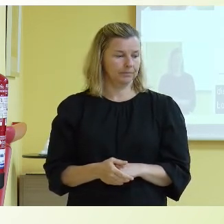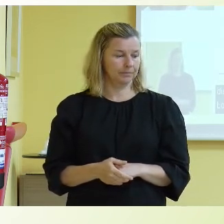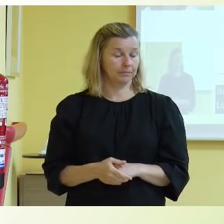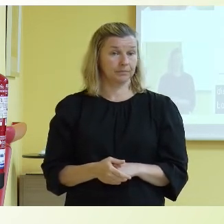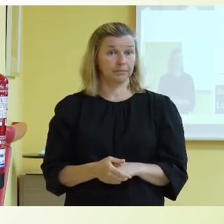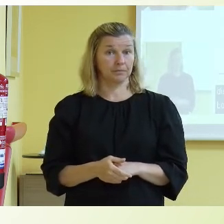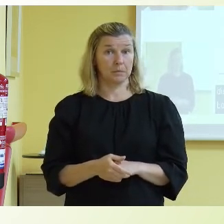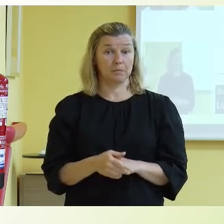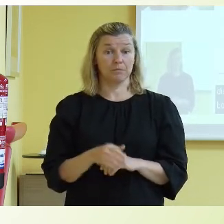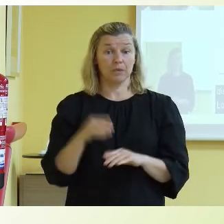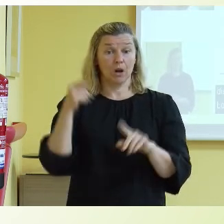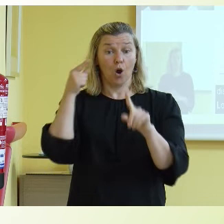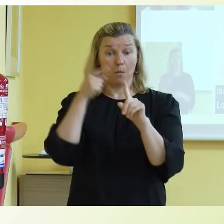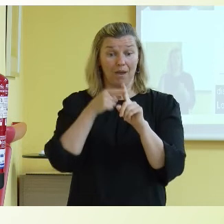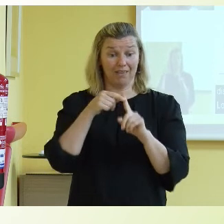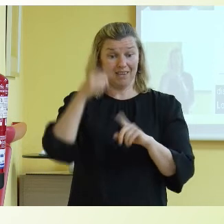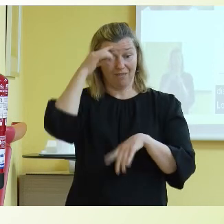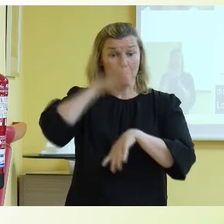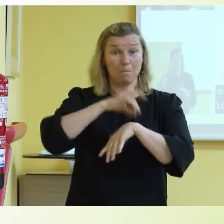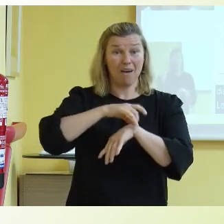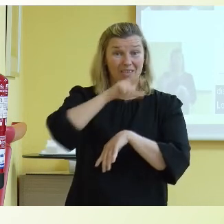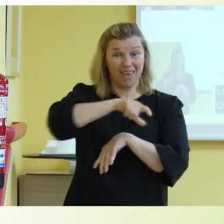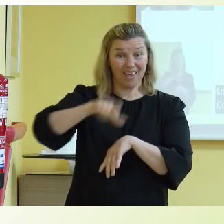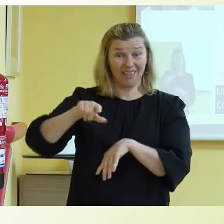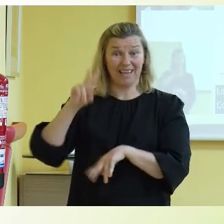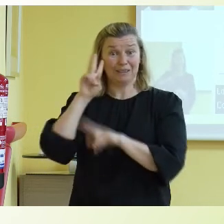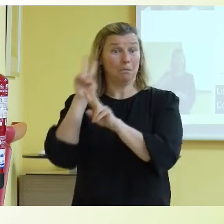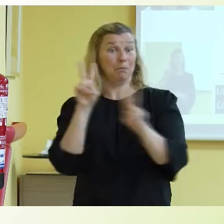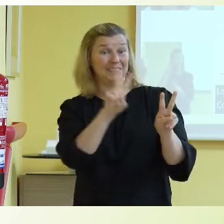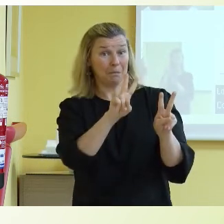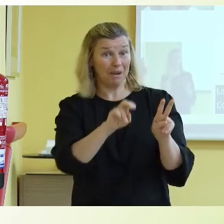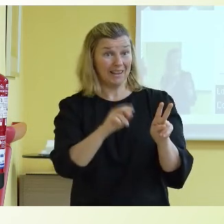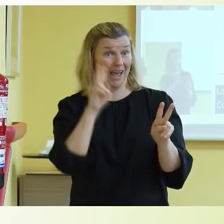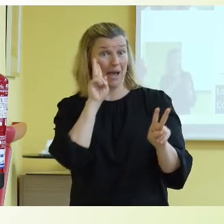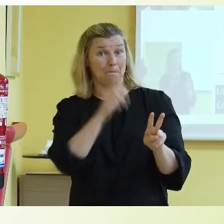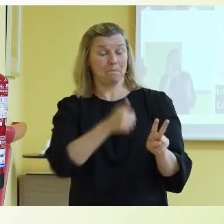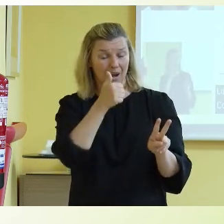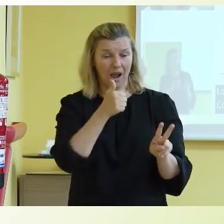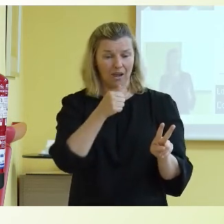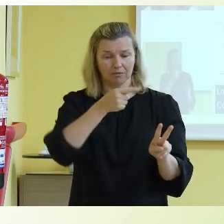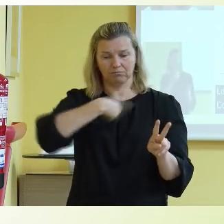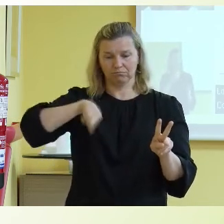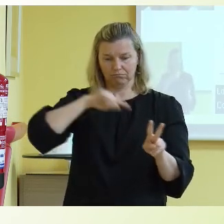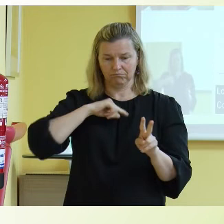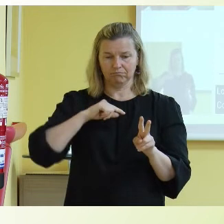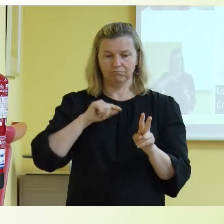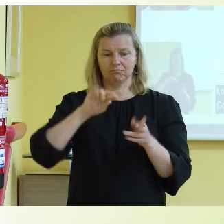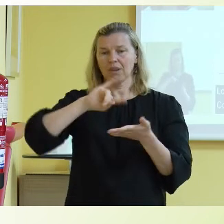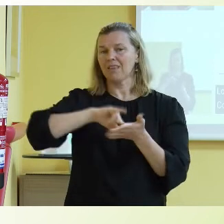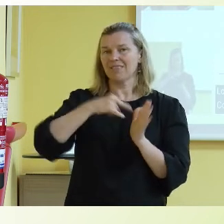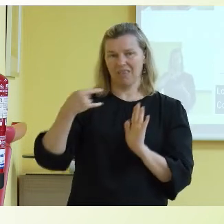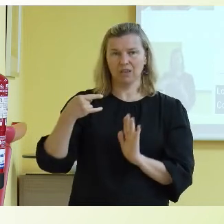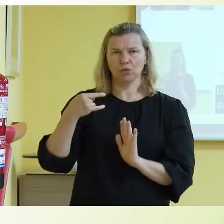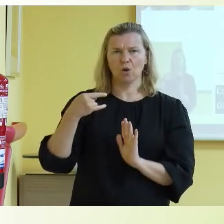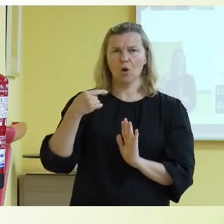Con el fin de dar visibilidad a los pacientes con una enfermedad rara no diagnosticada, la decisión consensuada dentro de este grupo de trabajo fue la